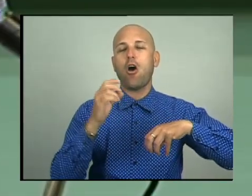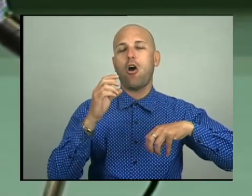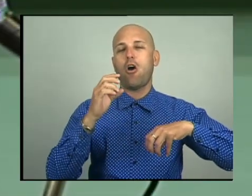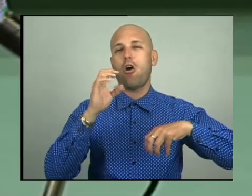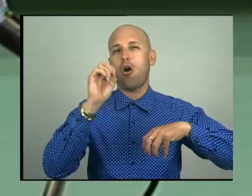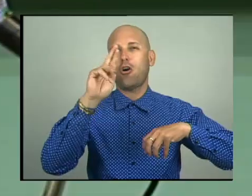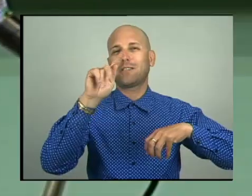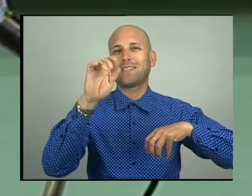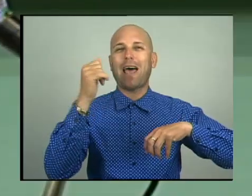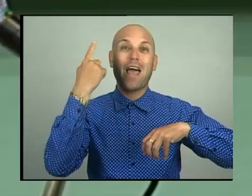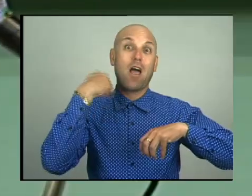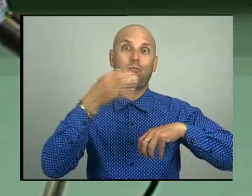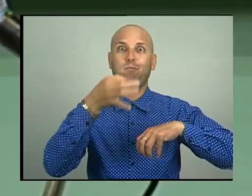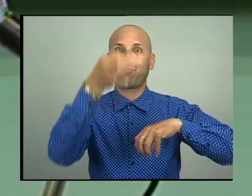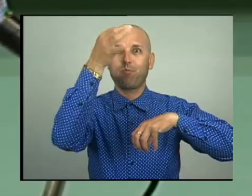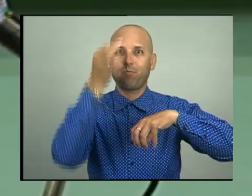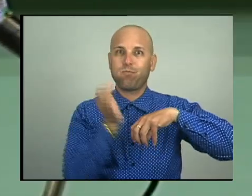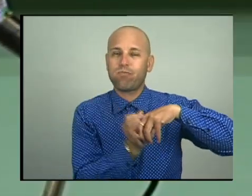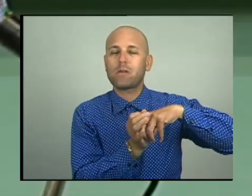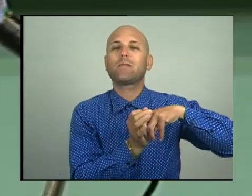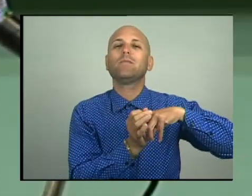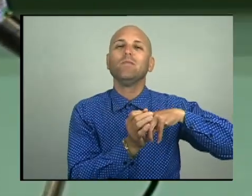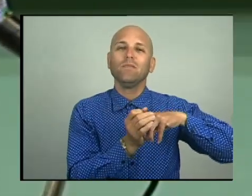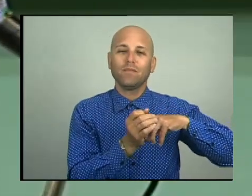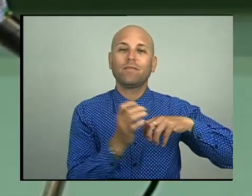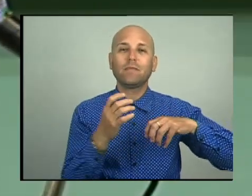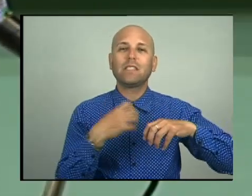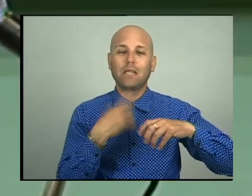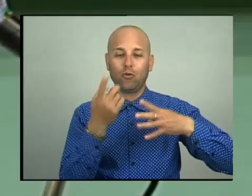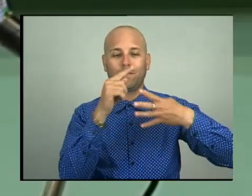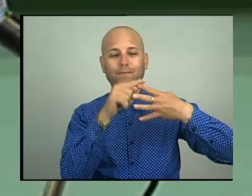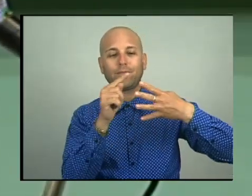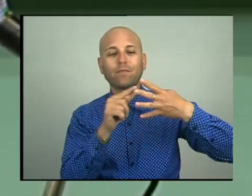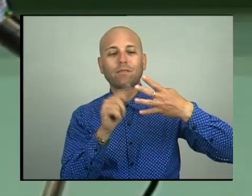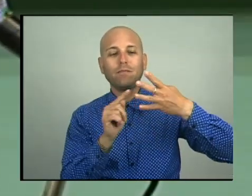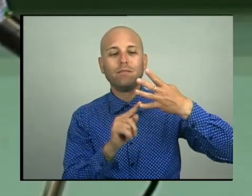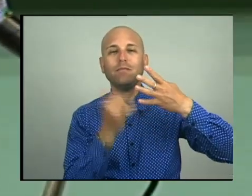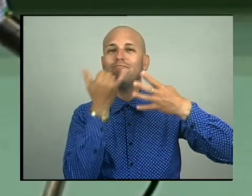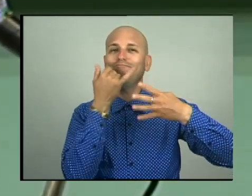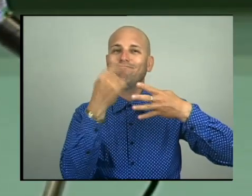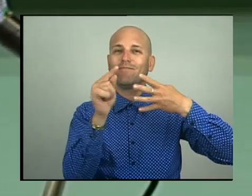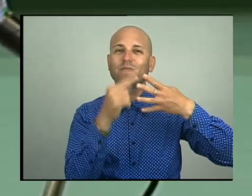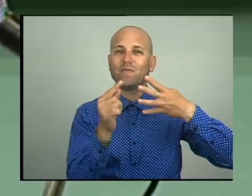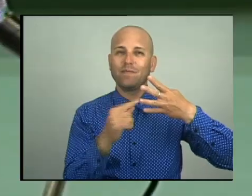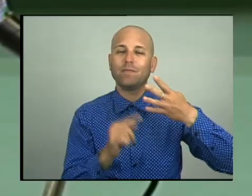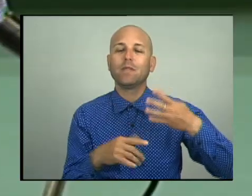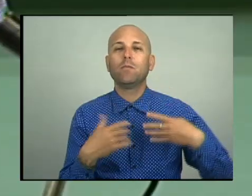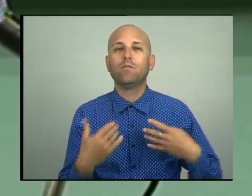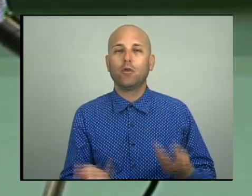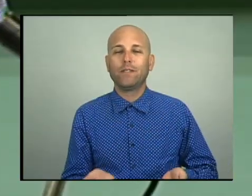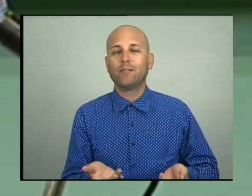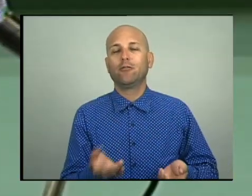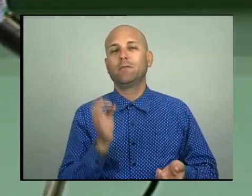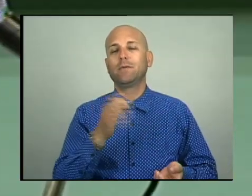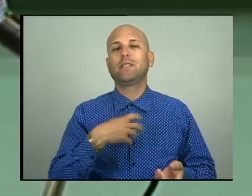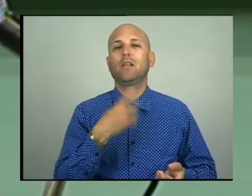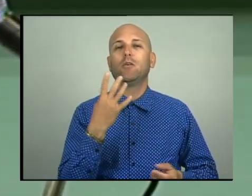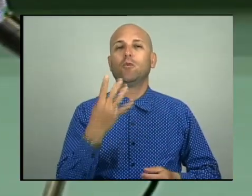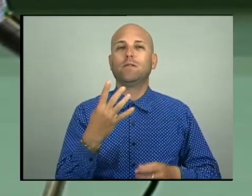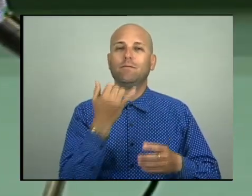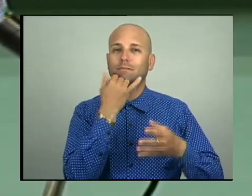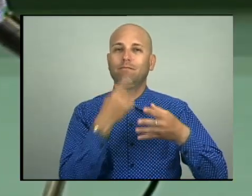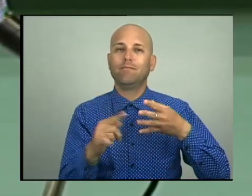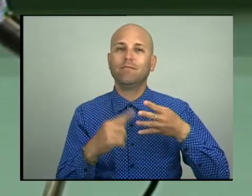derecho. Son los 4 elementos que componen esta cardiopatía, que se llama así, tetralogía de Fallot, porque fue descrita en el